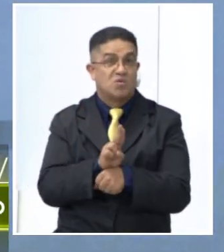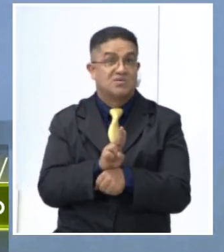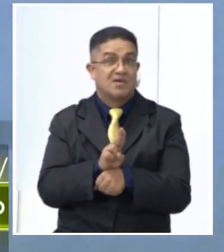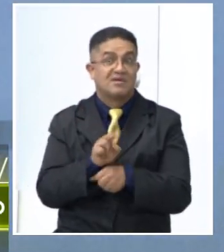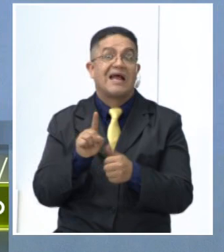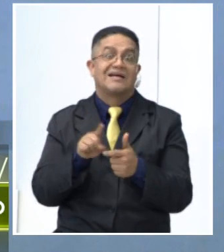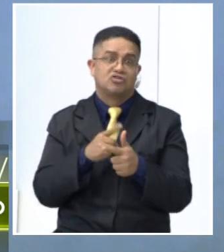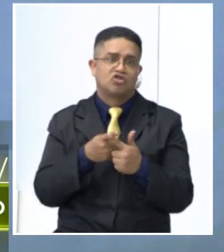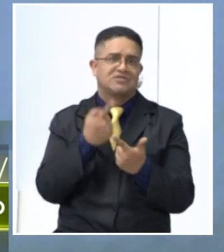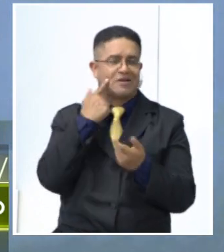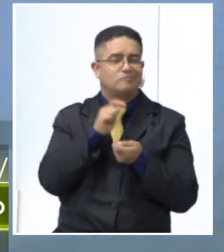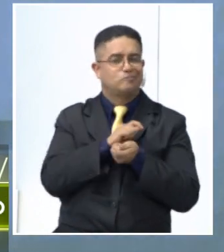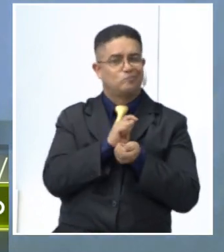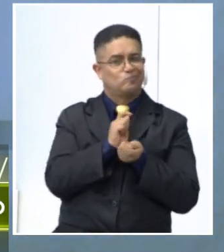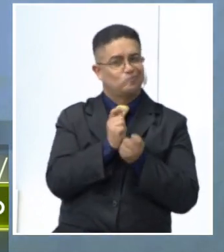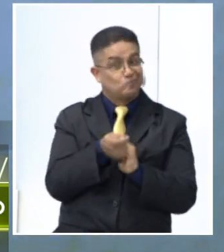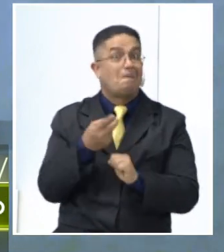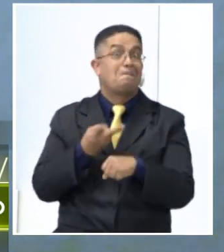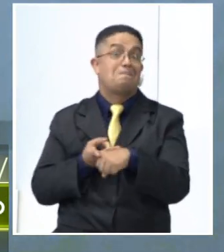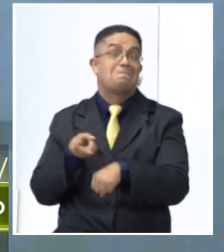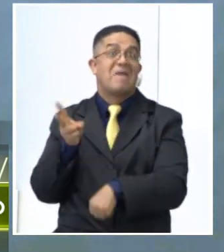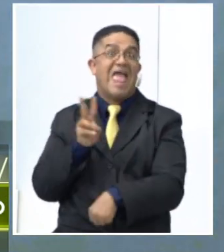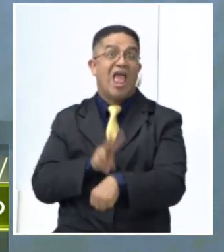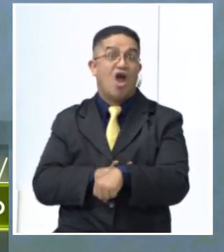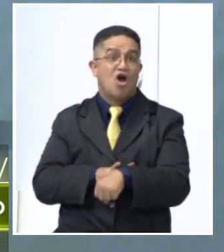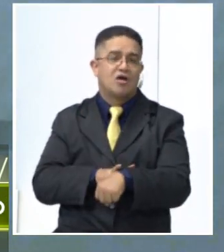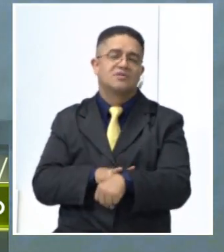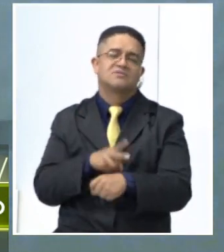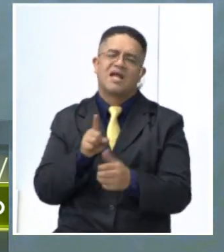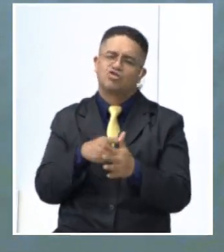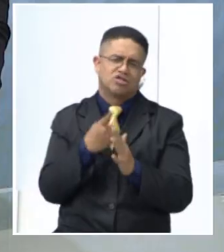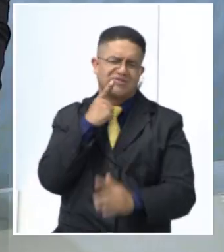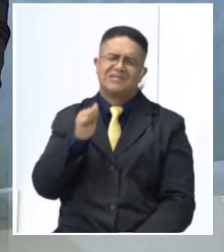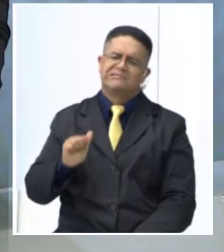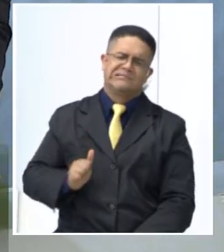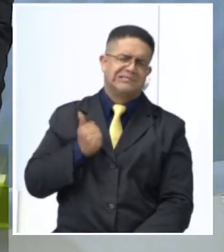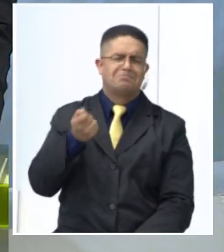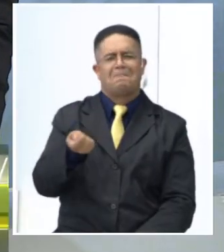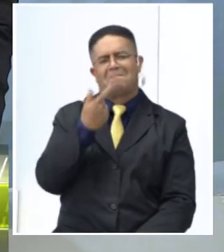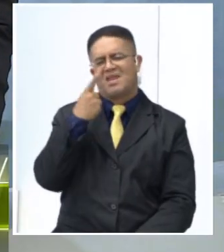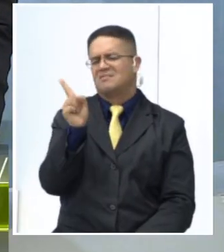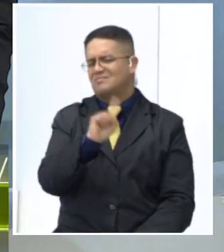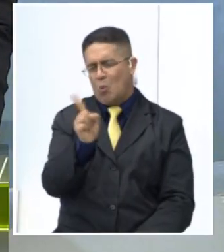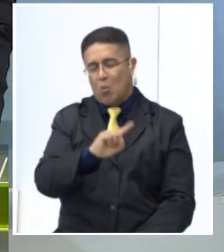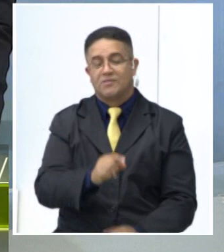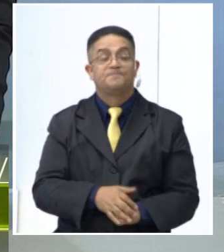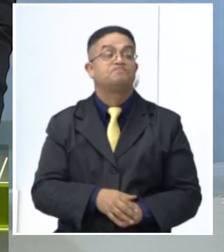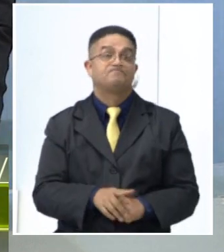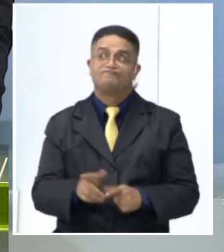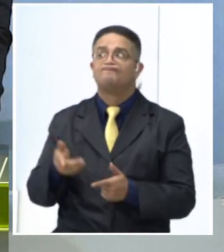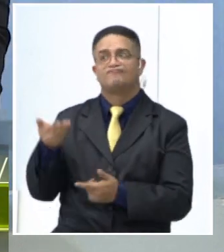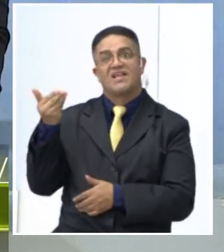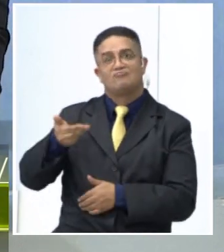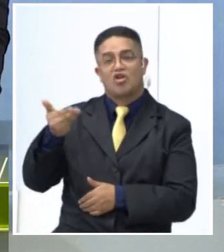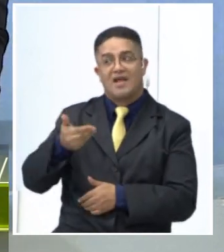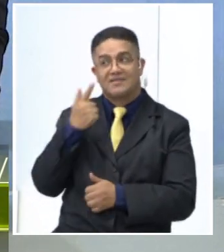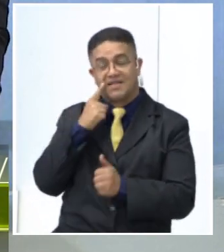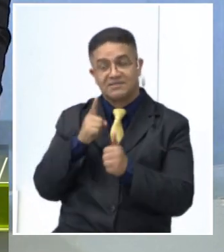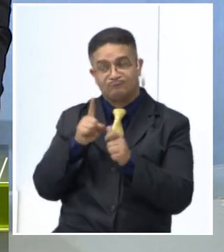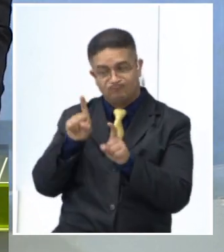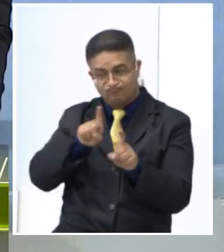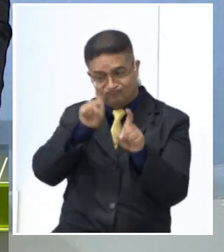cuadro más bien tiende a ser peor. Entonces lo primero es no automedicarse. Importante entonces, en ese caso, la evaluación de